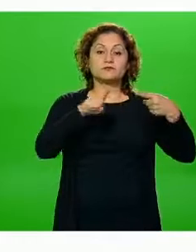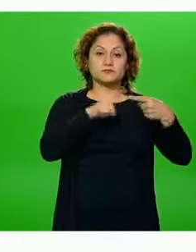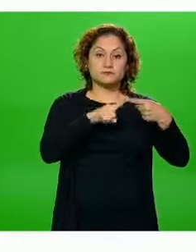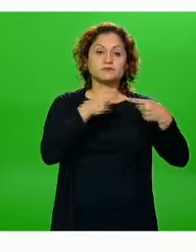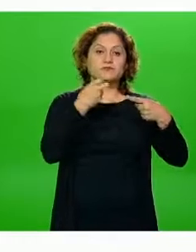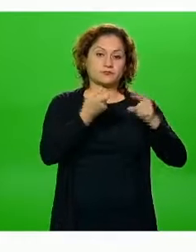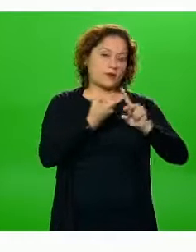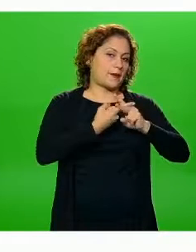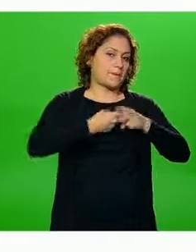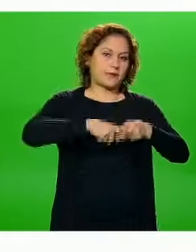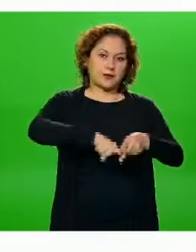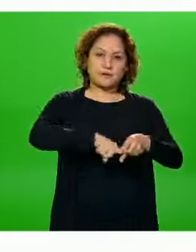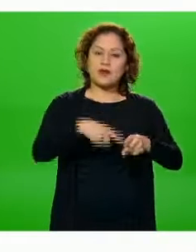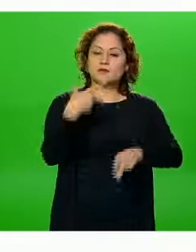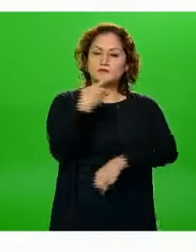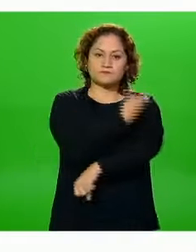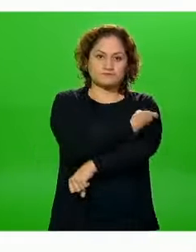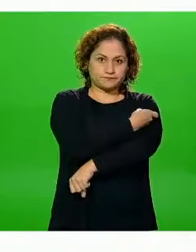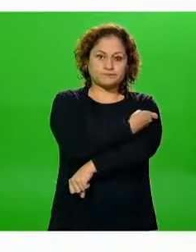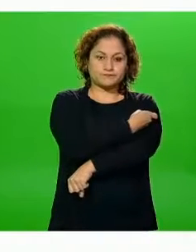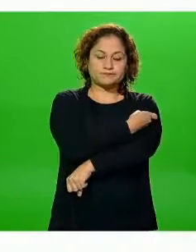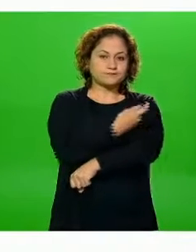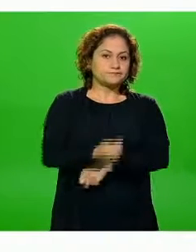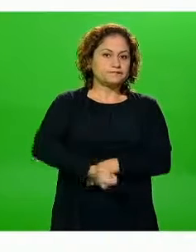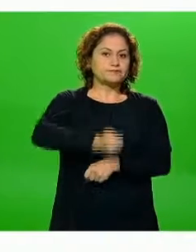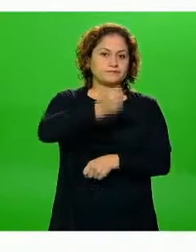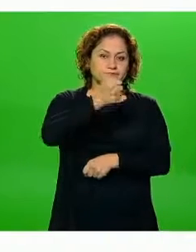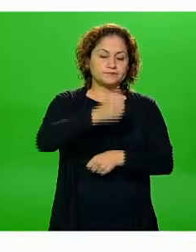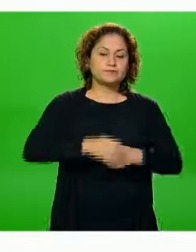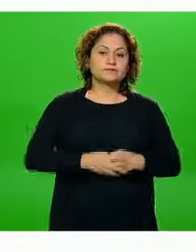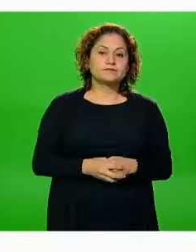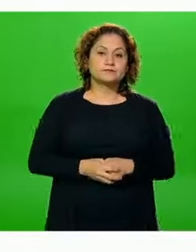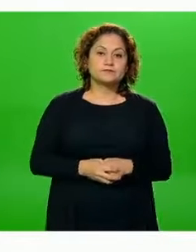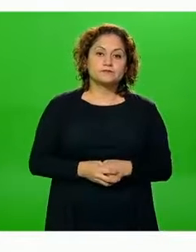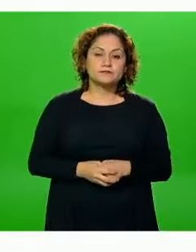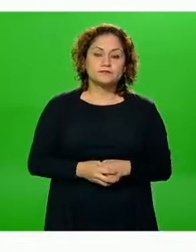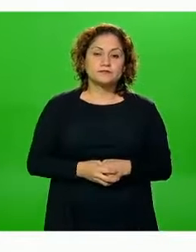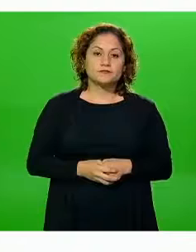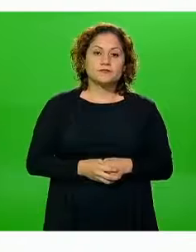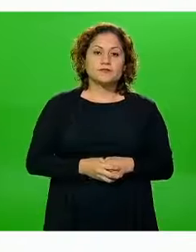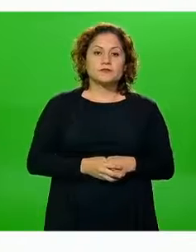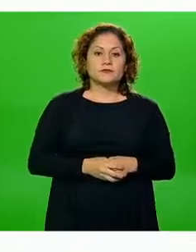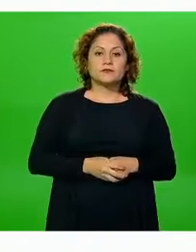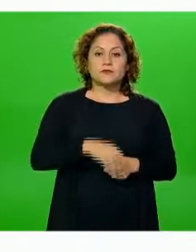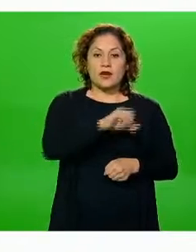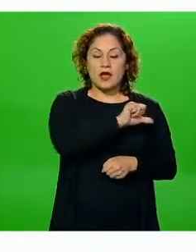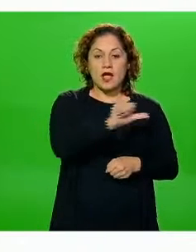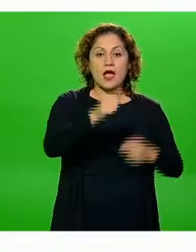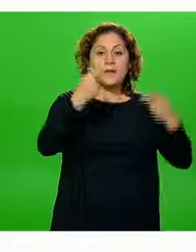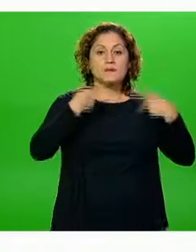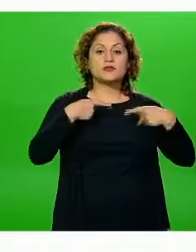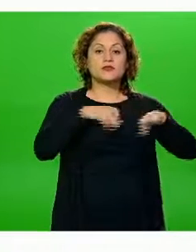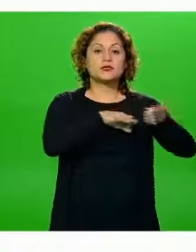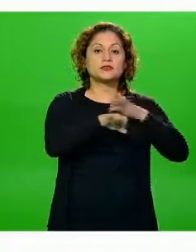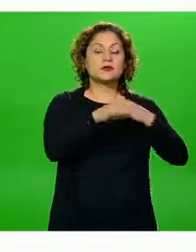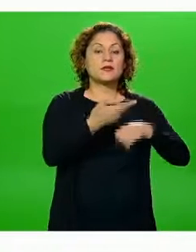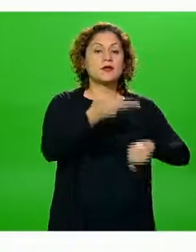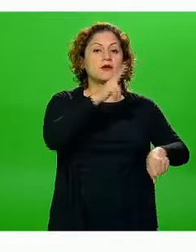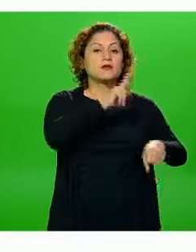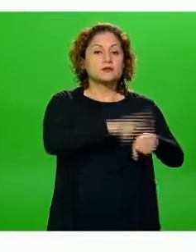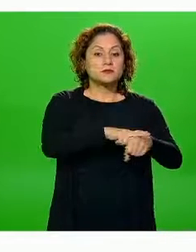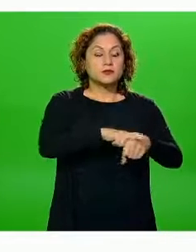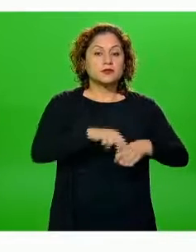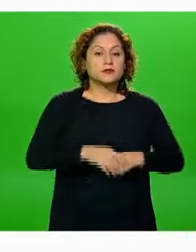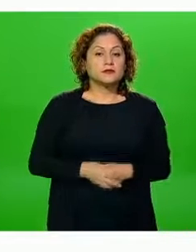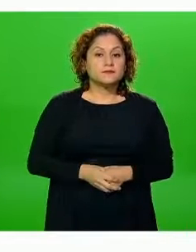en iniciar con la Estrategia Nacional de Vacunación, nos referimos a los trabajadores de la salud. Día con día